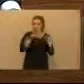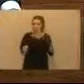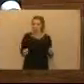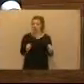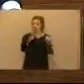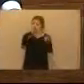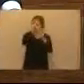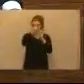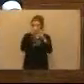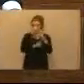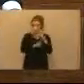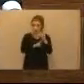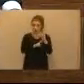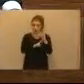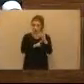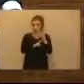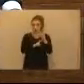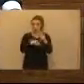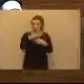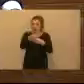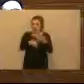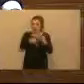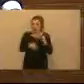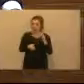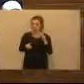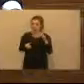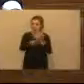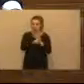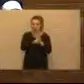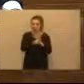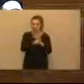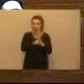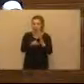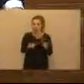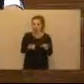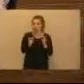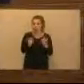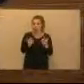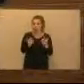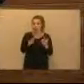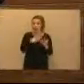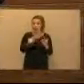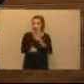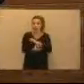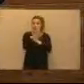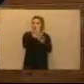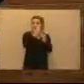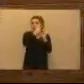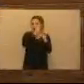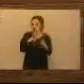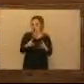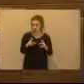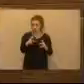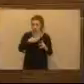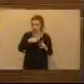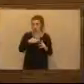reglamento que desarrolla la Ley de Patrimonio Cultural, pues está previsto crear un censo de patrimonio